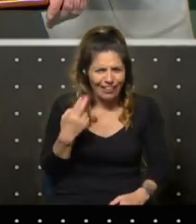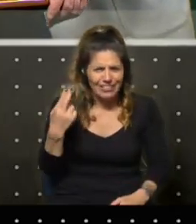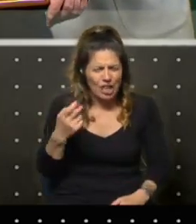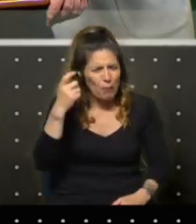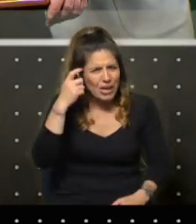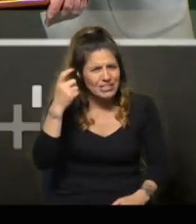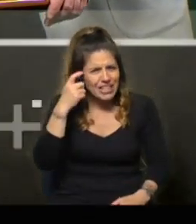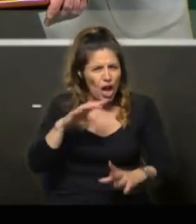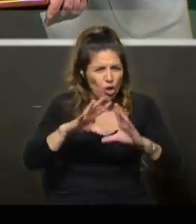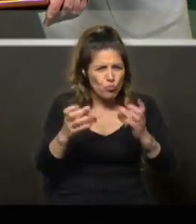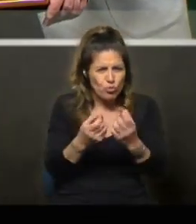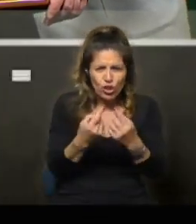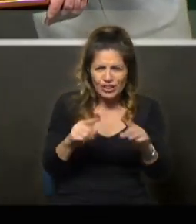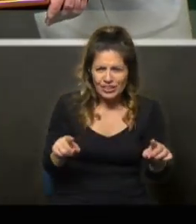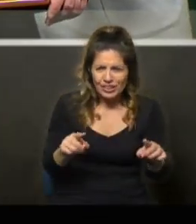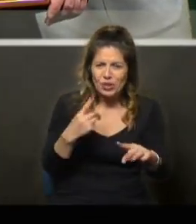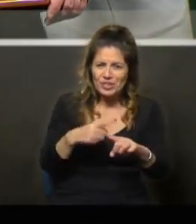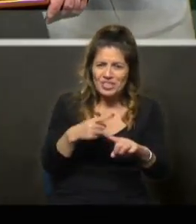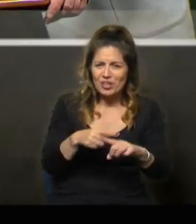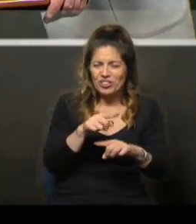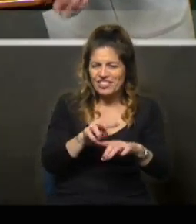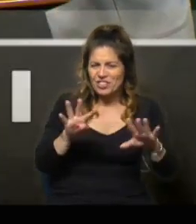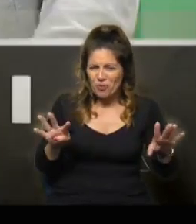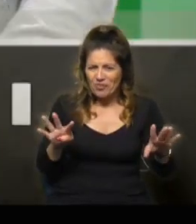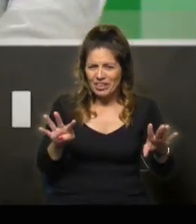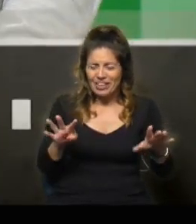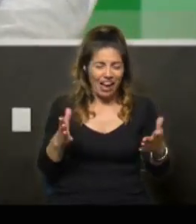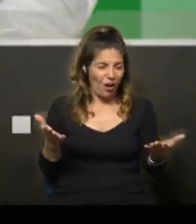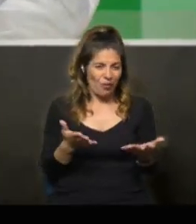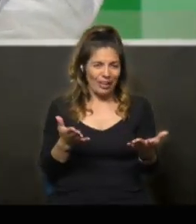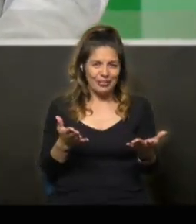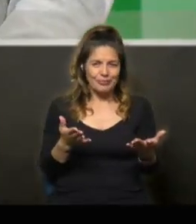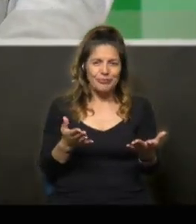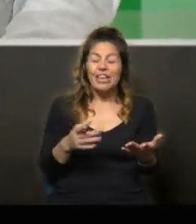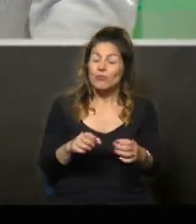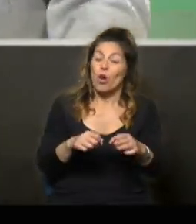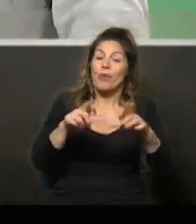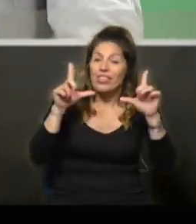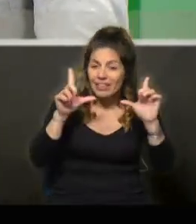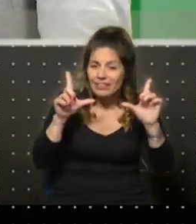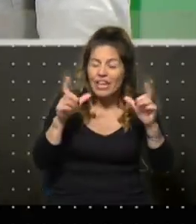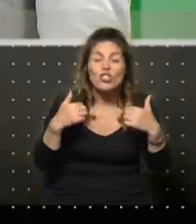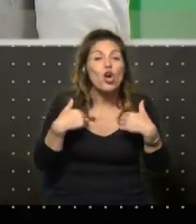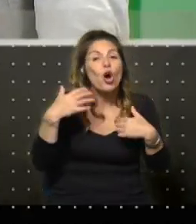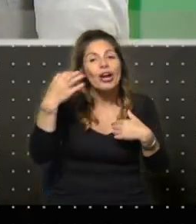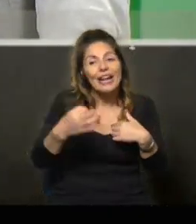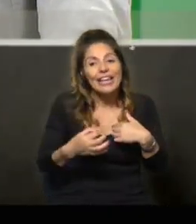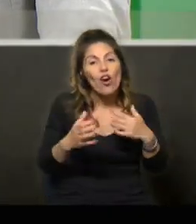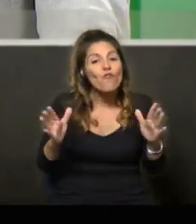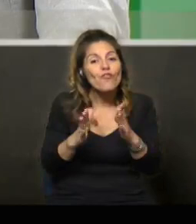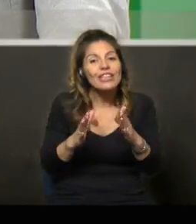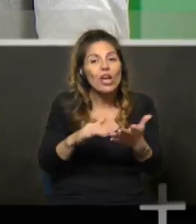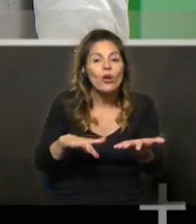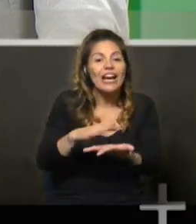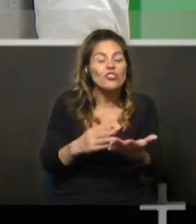pensar en un mundo tan distinto que el del siglo XIX Entonces es es sorprendente no yo creo que estamos frente a un